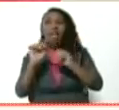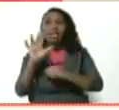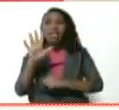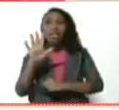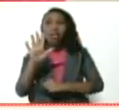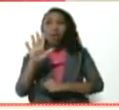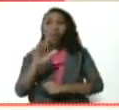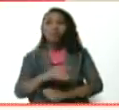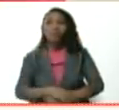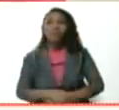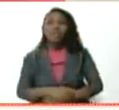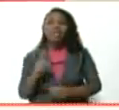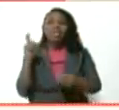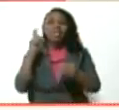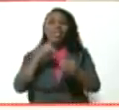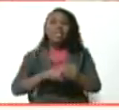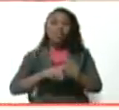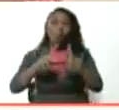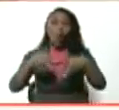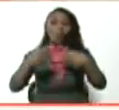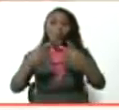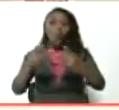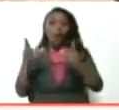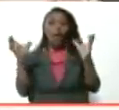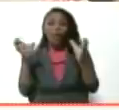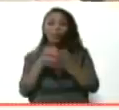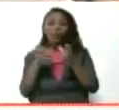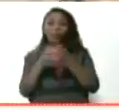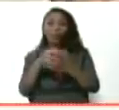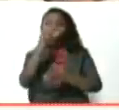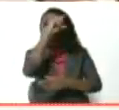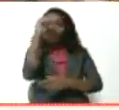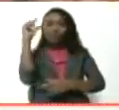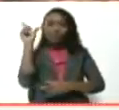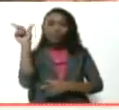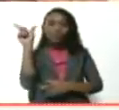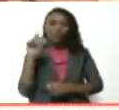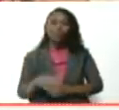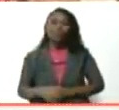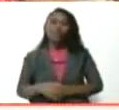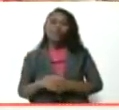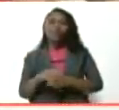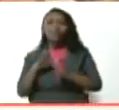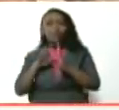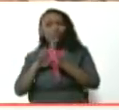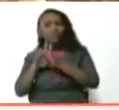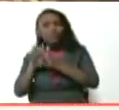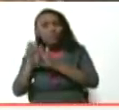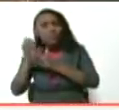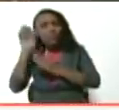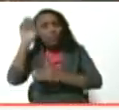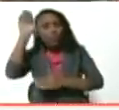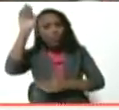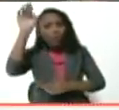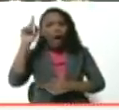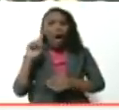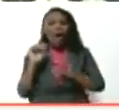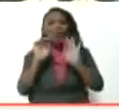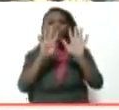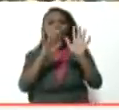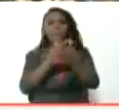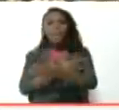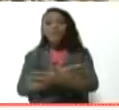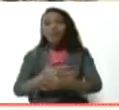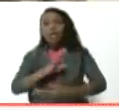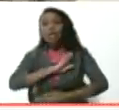7.771.975 inscritos nuevos en el Partido Socialista Unido de Venezuela, rumbo a los 9 millones